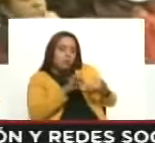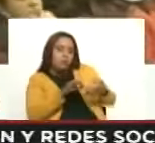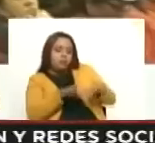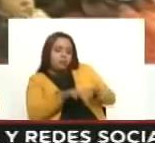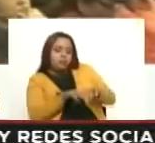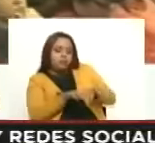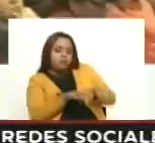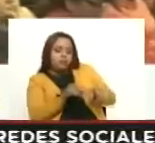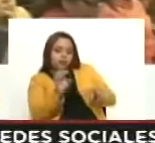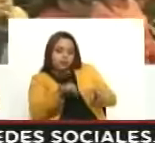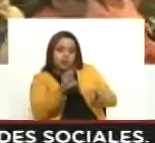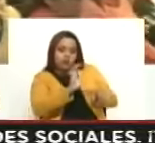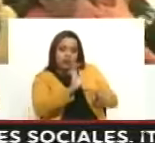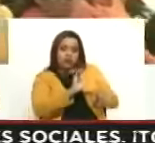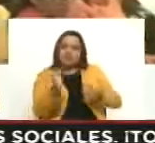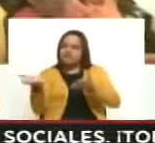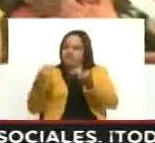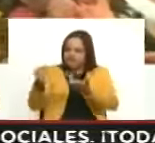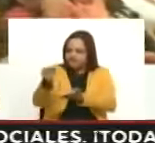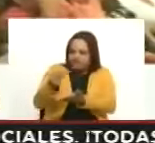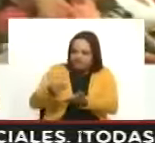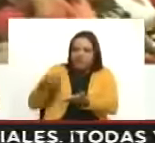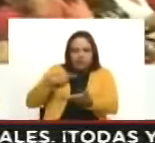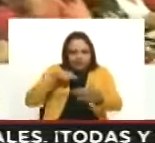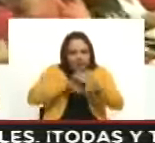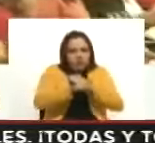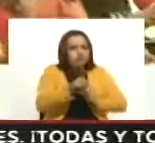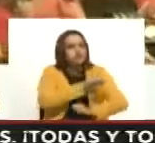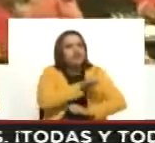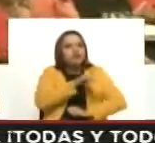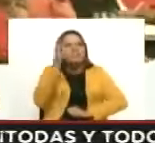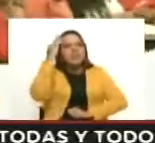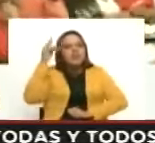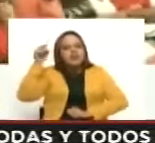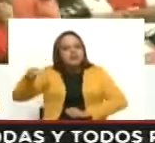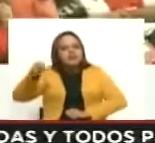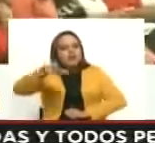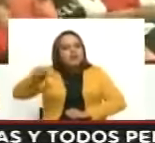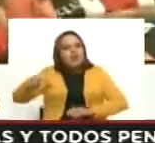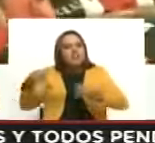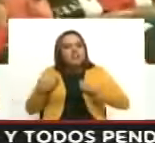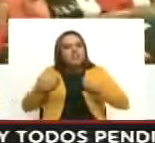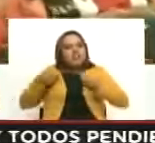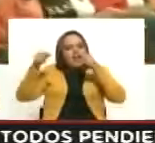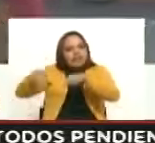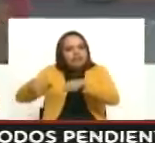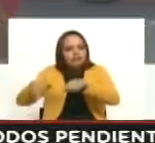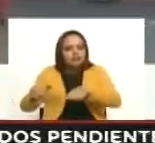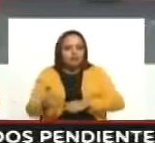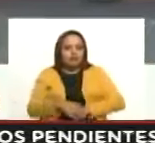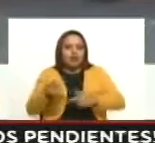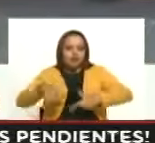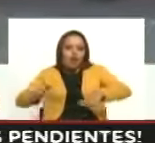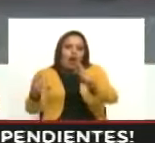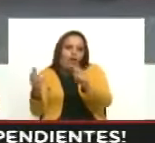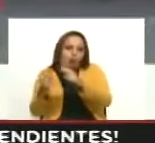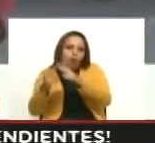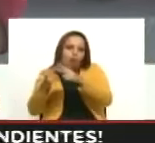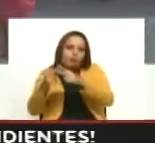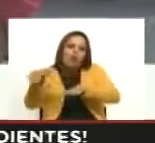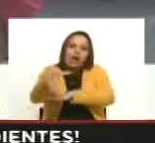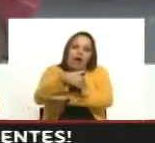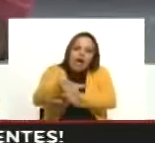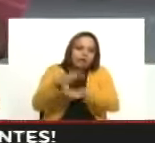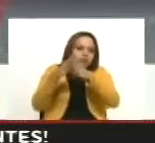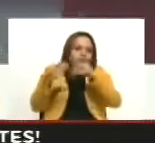De aquí de Caracas Central. Dame el mapa y yo me meto aquí. No, eso lo sabe el que vive ahí. La que vive ahí en el sitio, ¿eh?